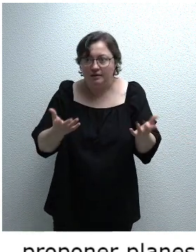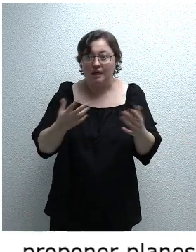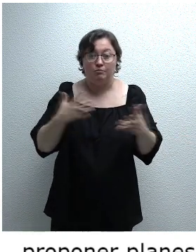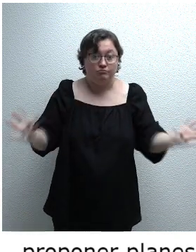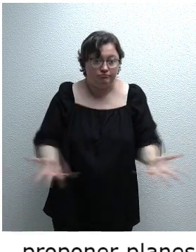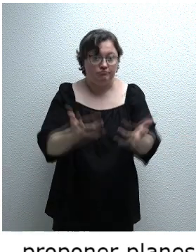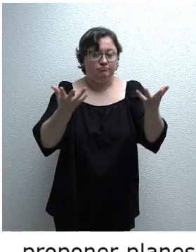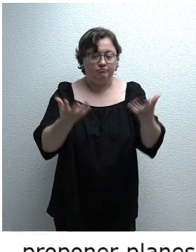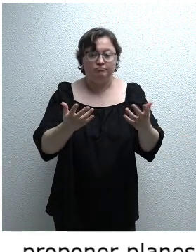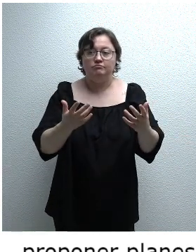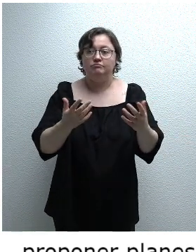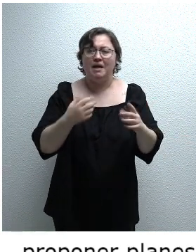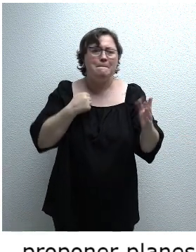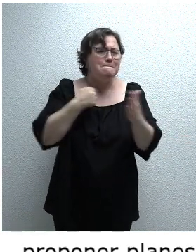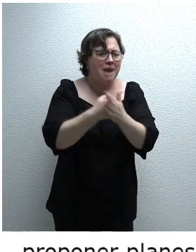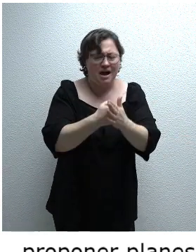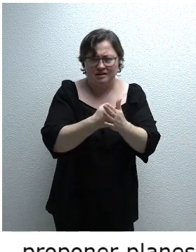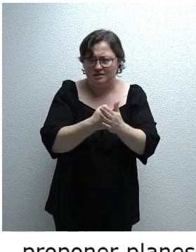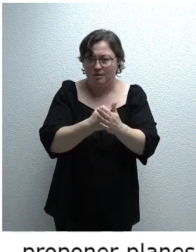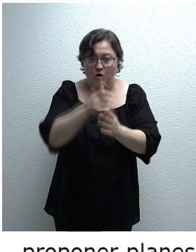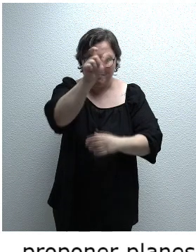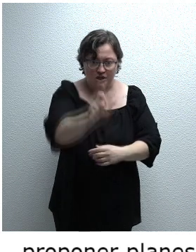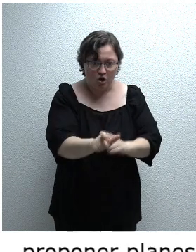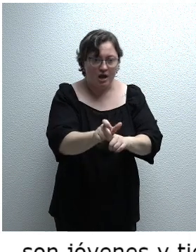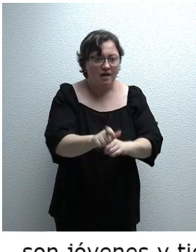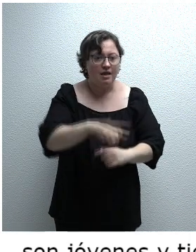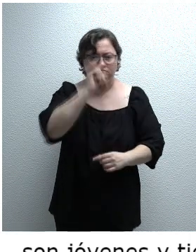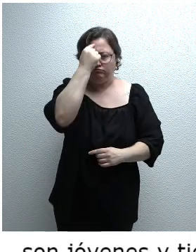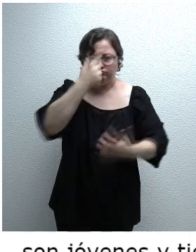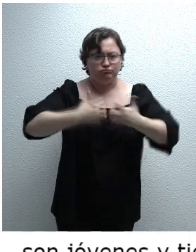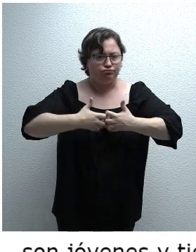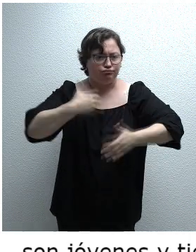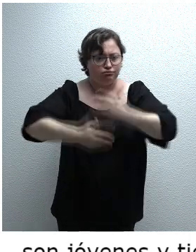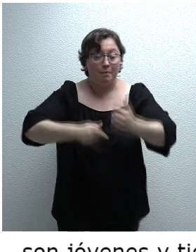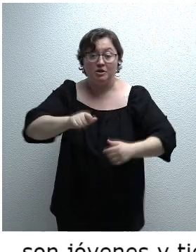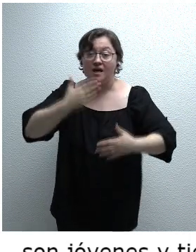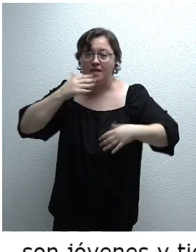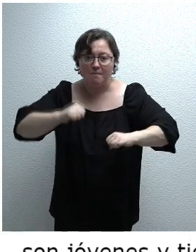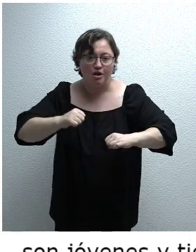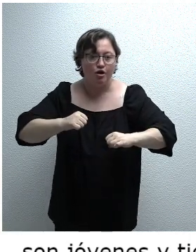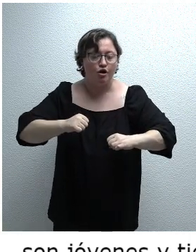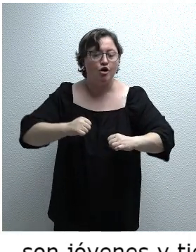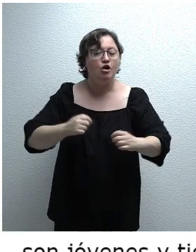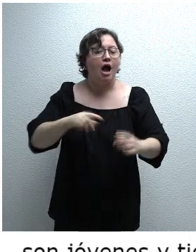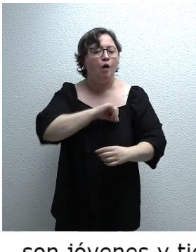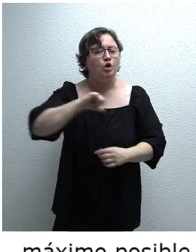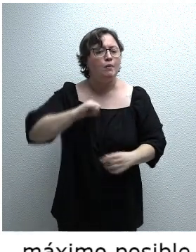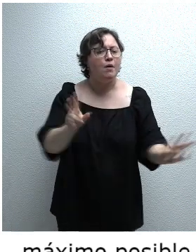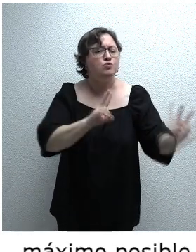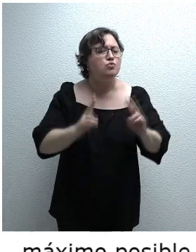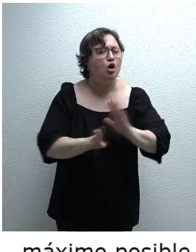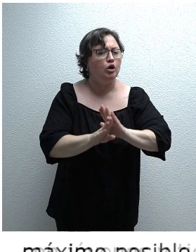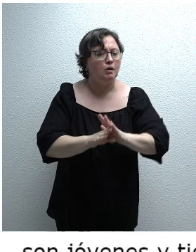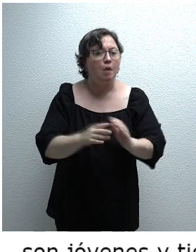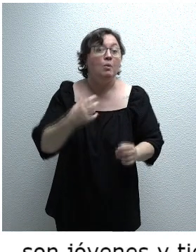potenciar en lo máximo posible que vayan teniendo esas habilidades. A lo mejor en las personas mayores la potenciación de la autonomía puede ser más difícil,